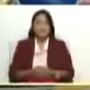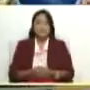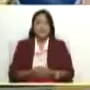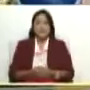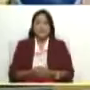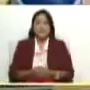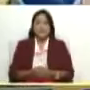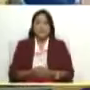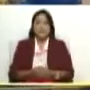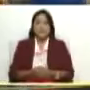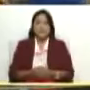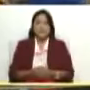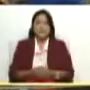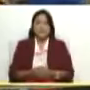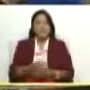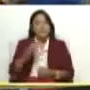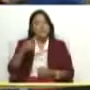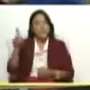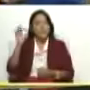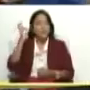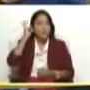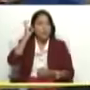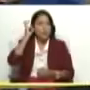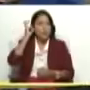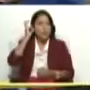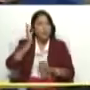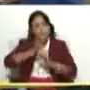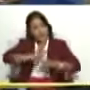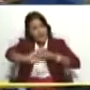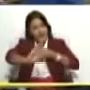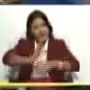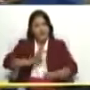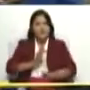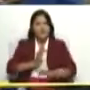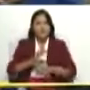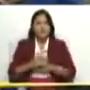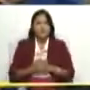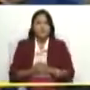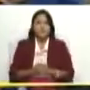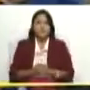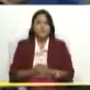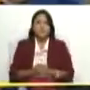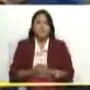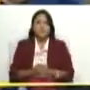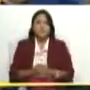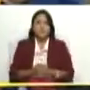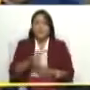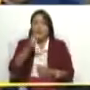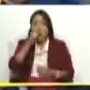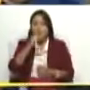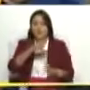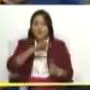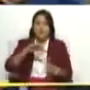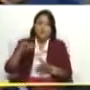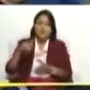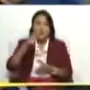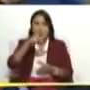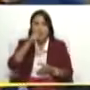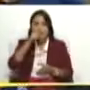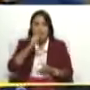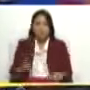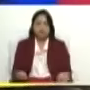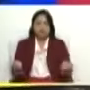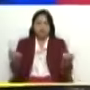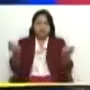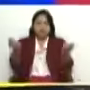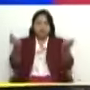Bronce Andrea Armada karate Johan David sanguino levantamiento